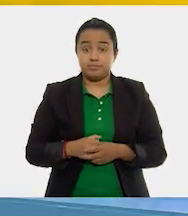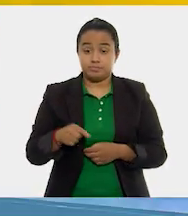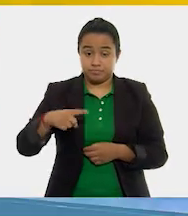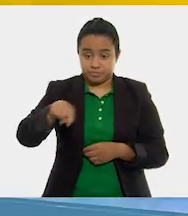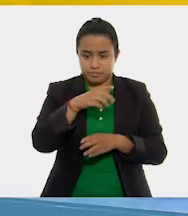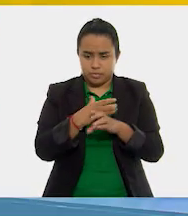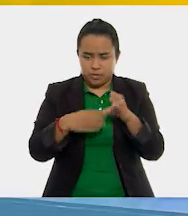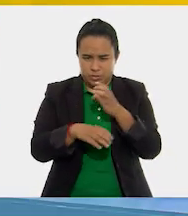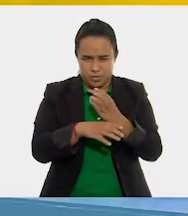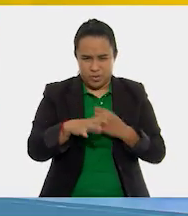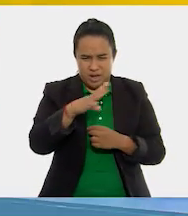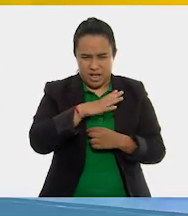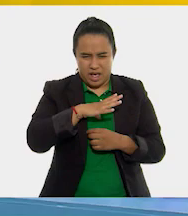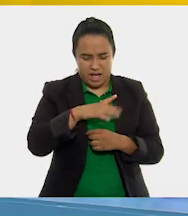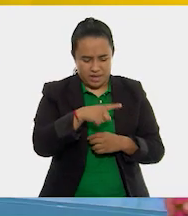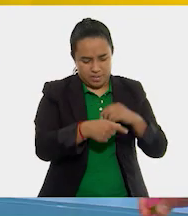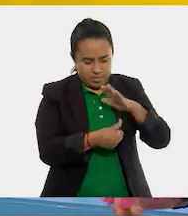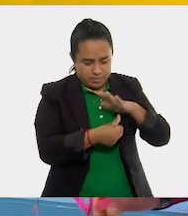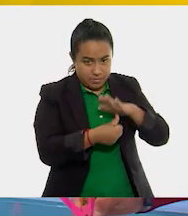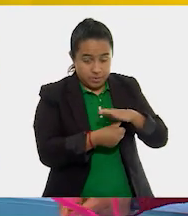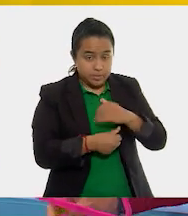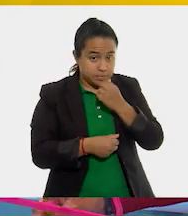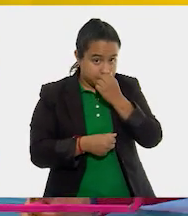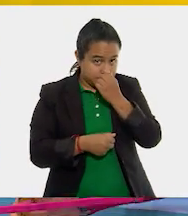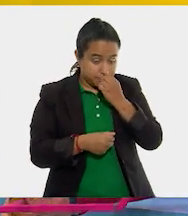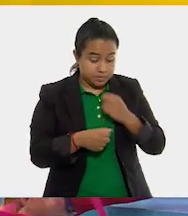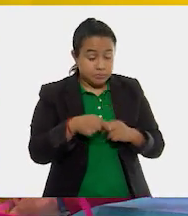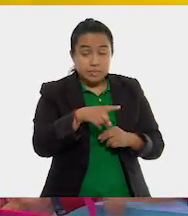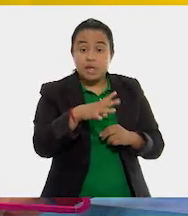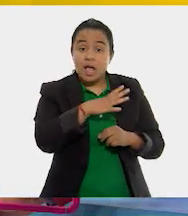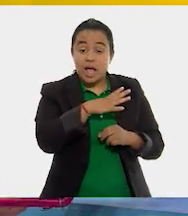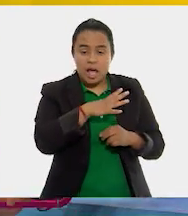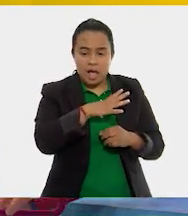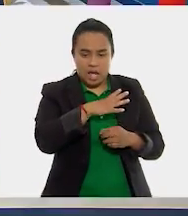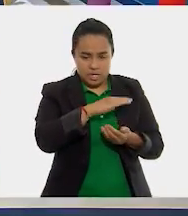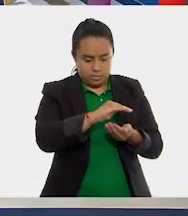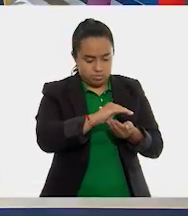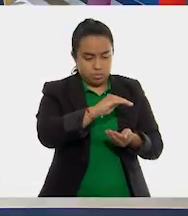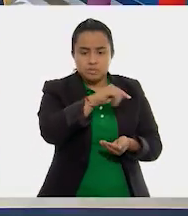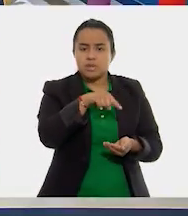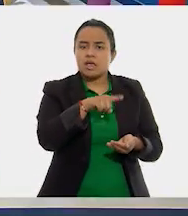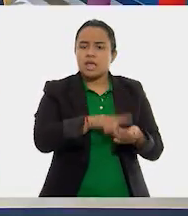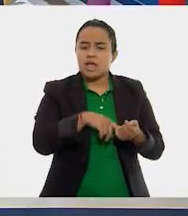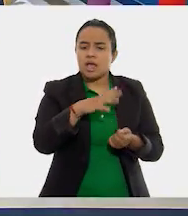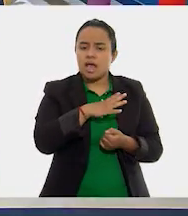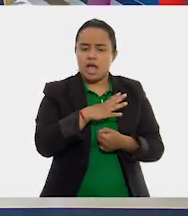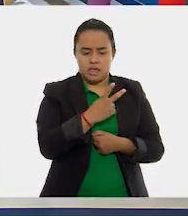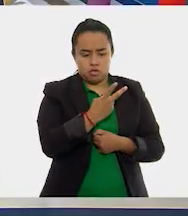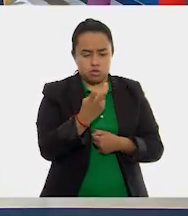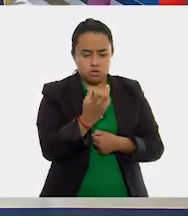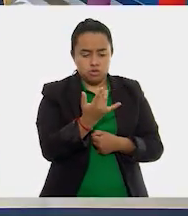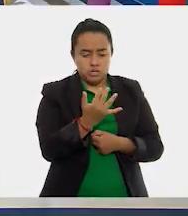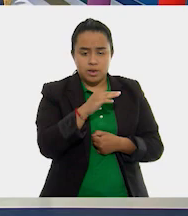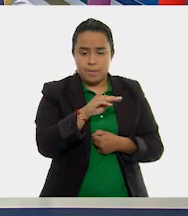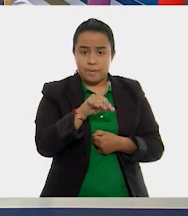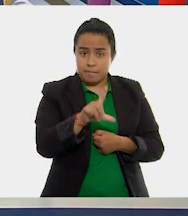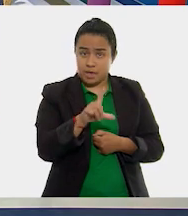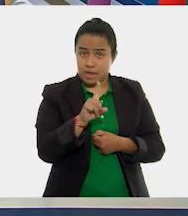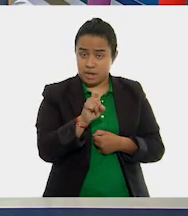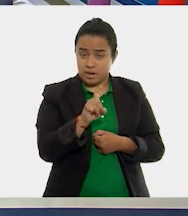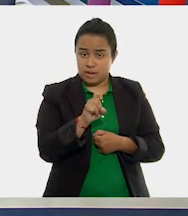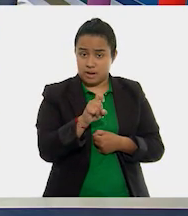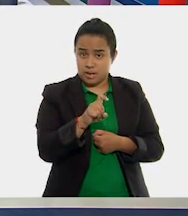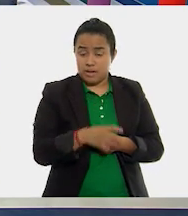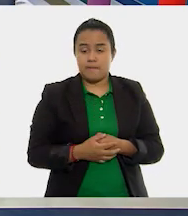materiales que tenemos sobre la mesa. Aquí tenemos un recipiente que contiene 250 mililitros de